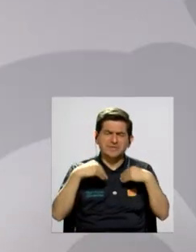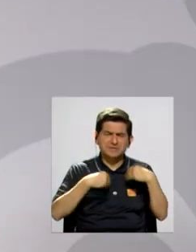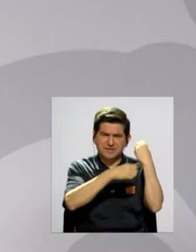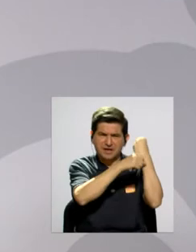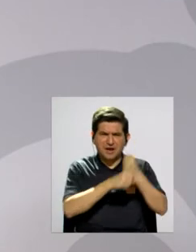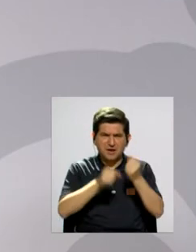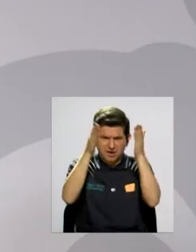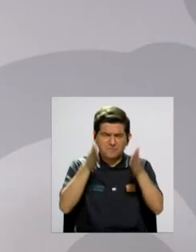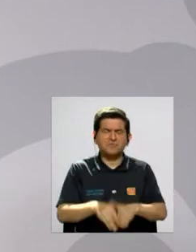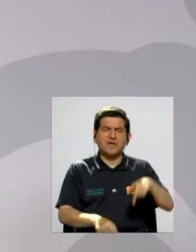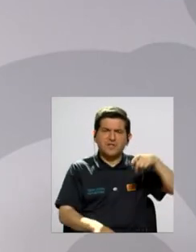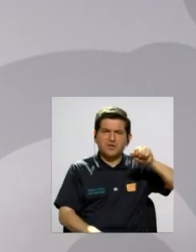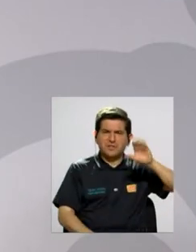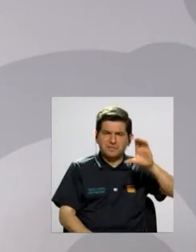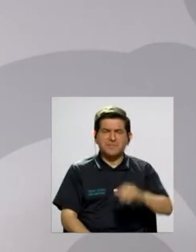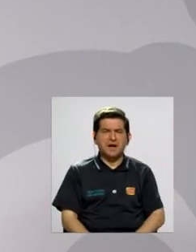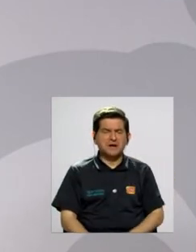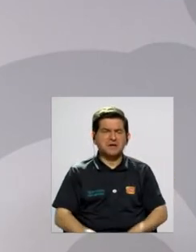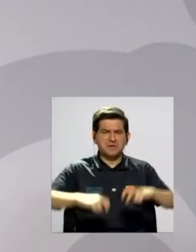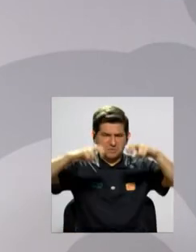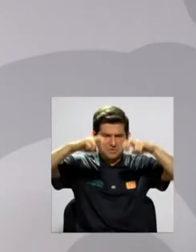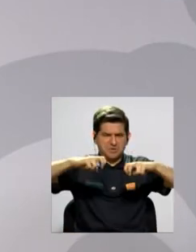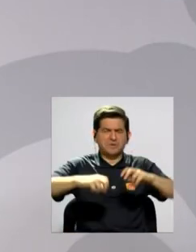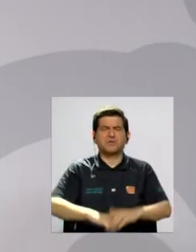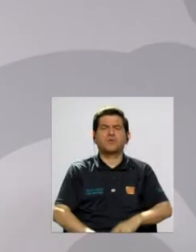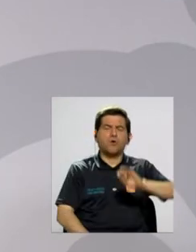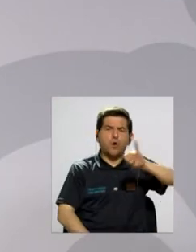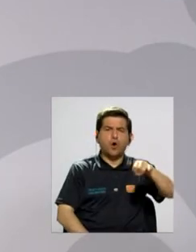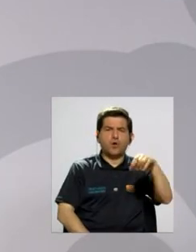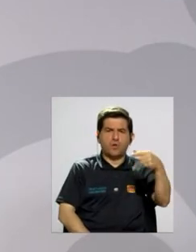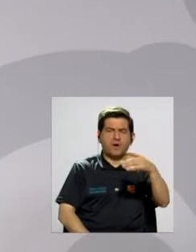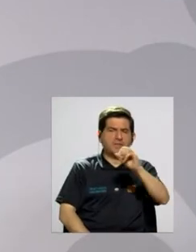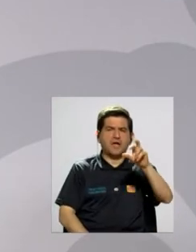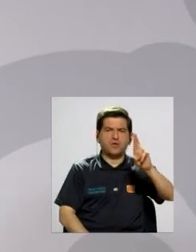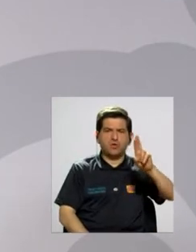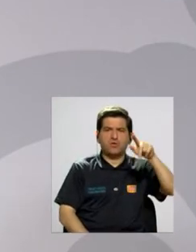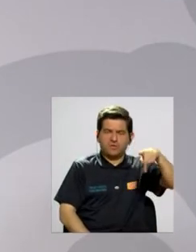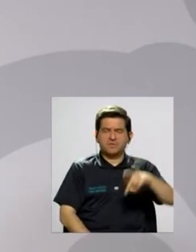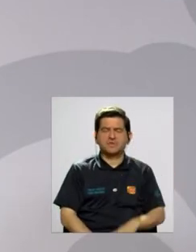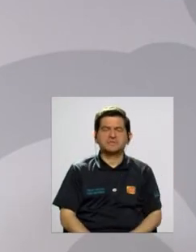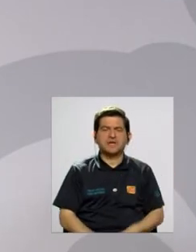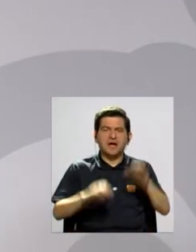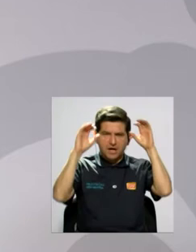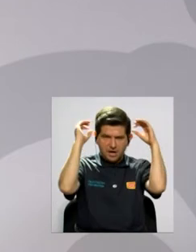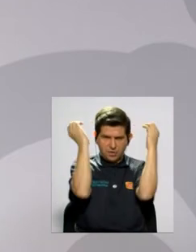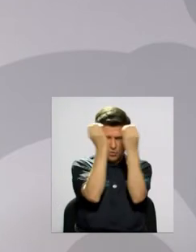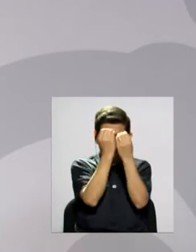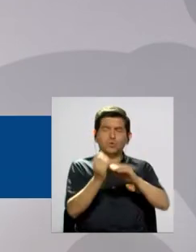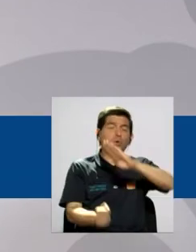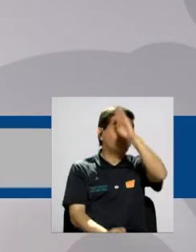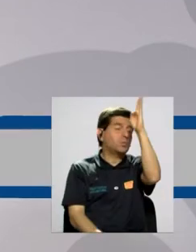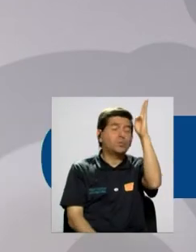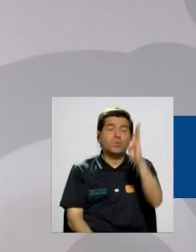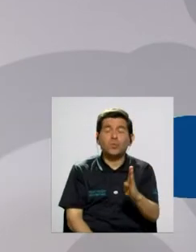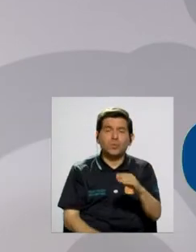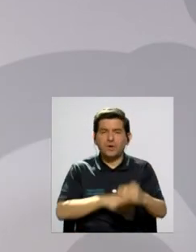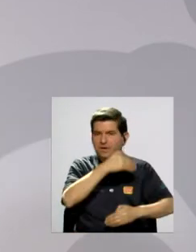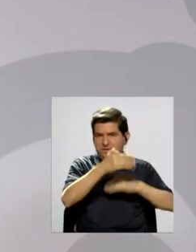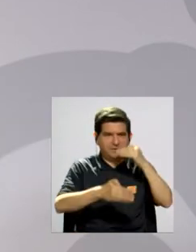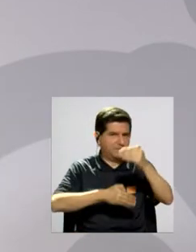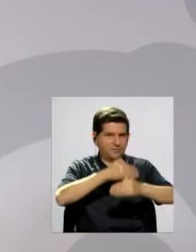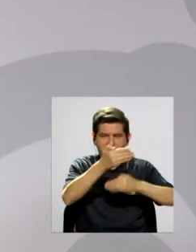del Partido de Acción Ciudadana cuando lo vi sentado con Jorge Guardia y con Rodolfo Pisa. Otón Solís jamás en un